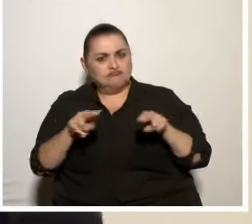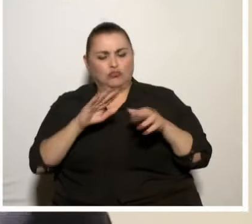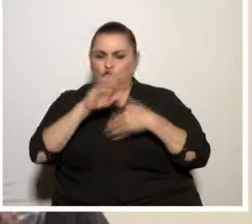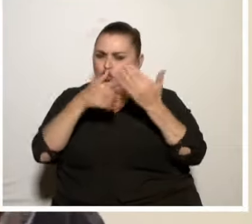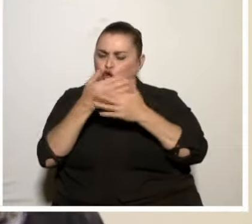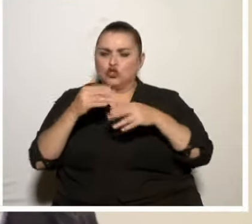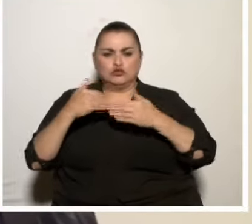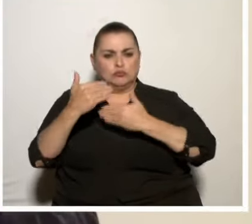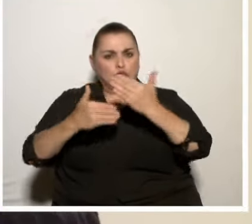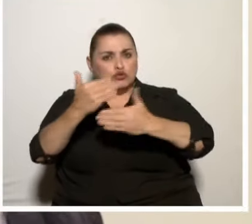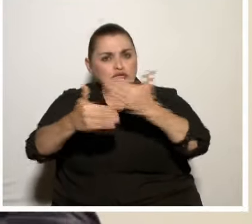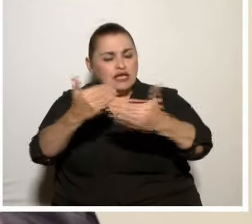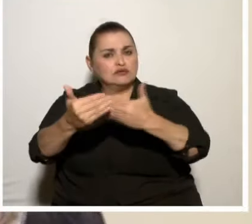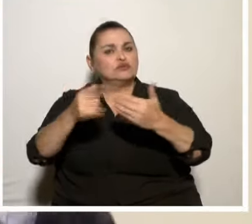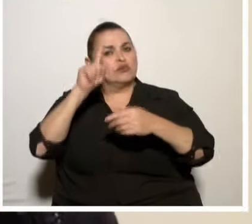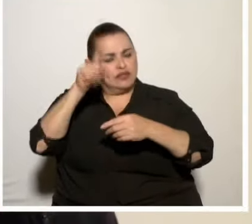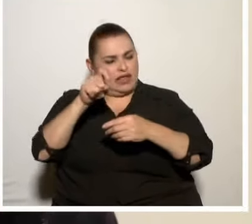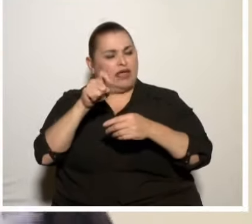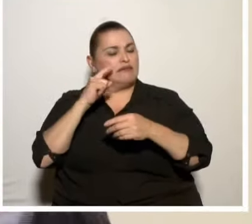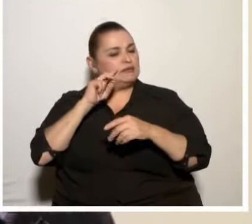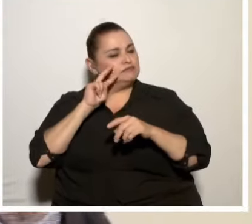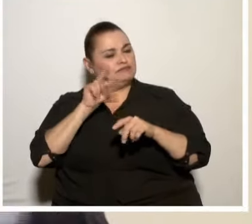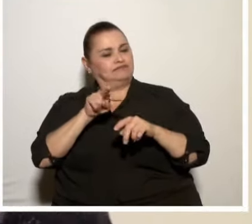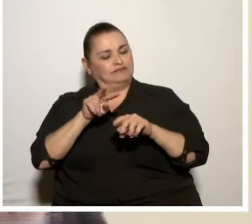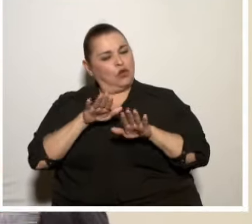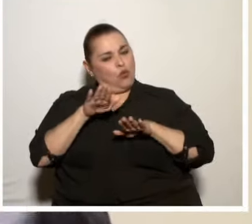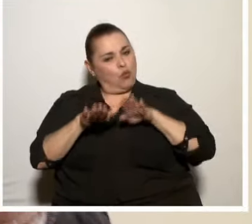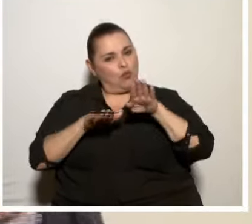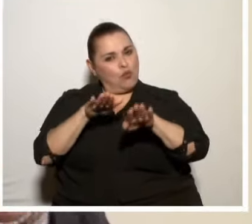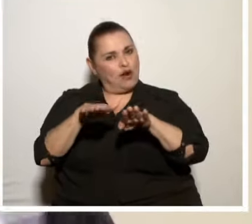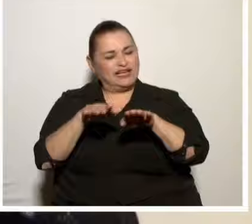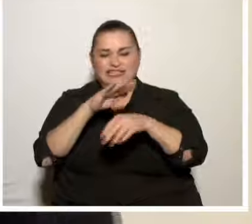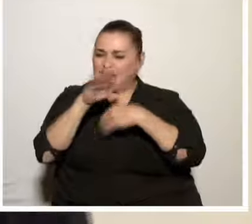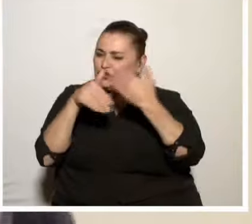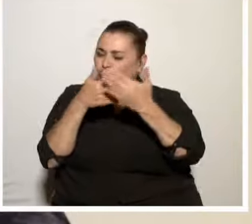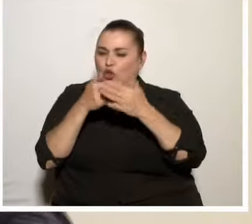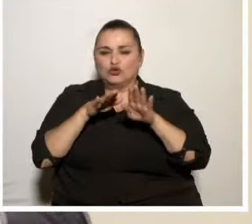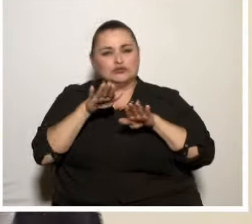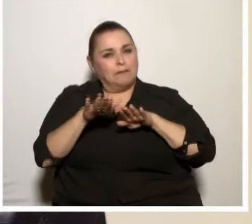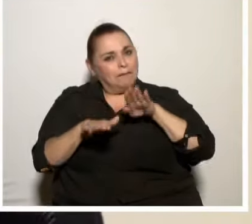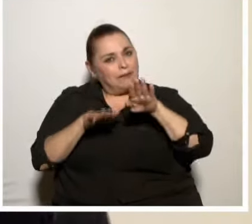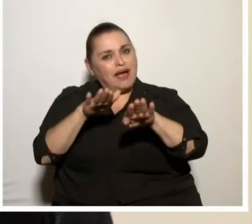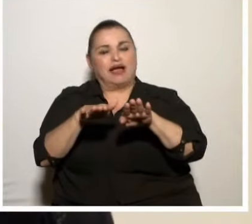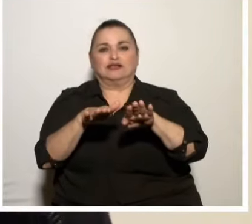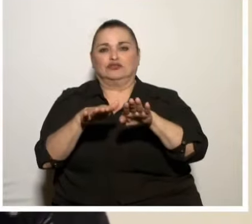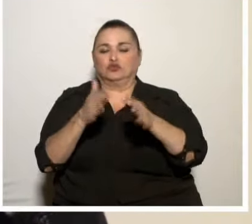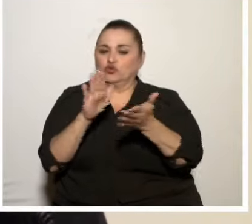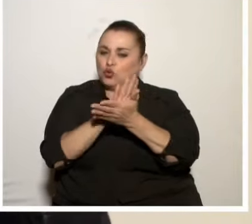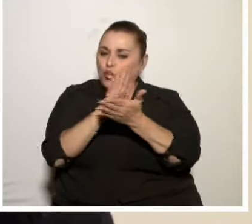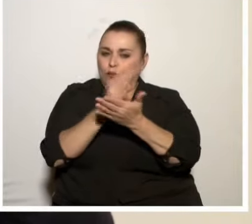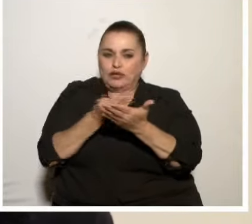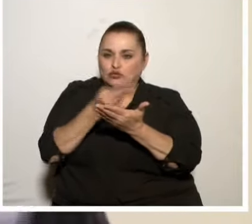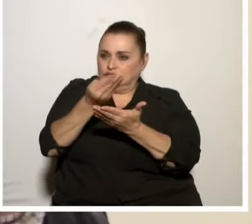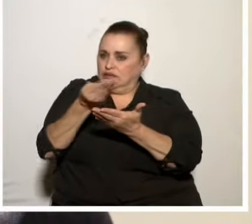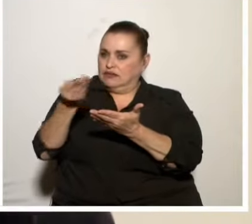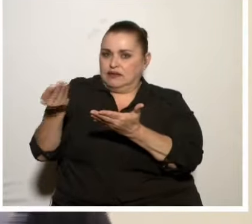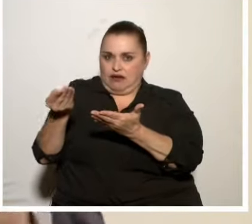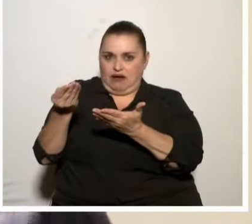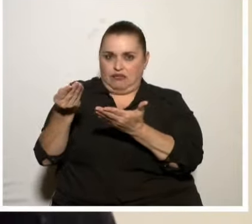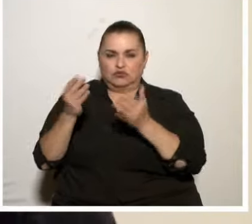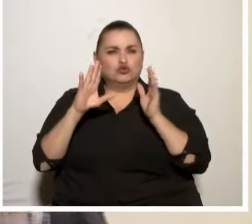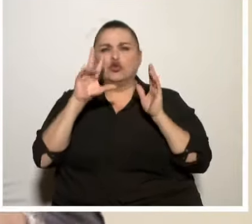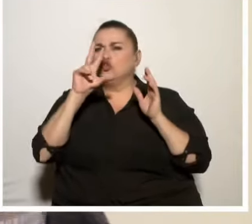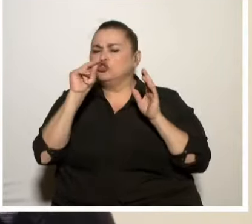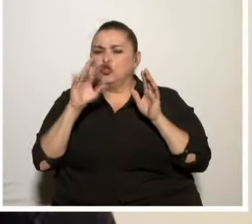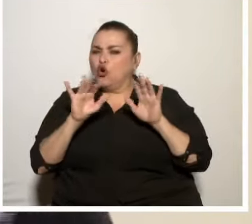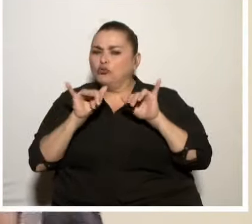procesos y en todos los procesos quede huella absolutamente de cada uno de los pasos, de cada uno de los documentos entregados, donde no